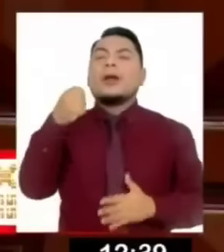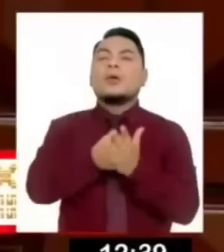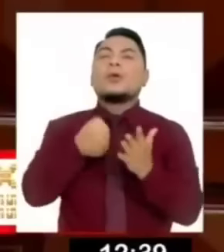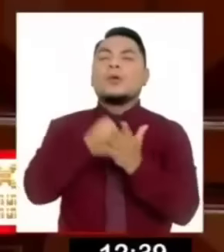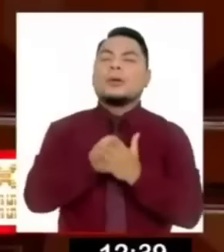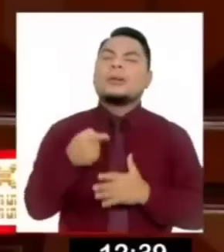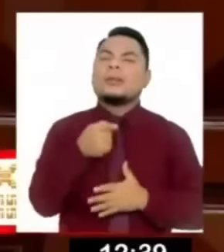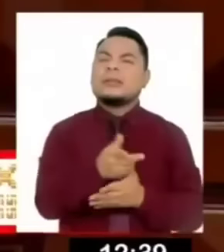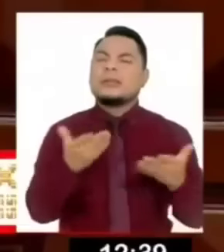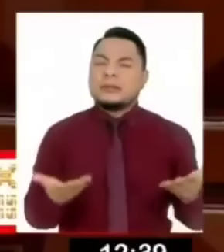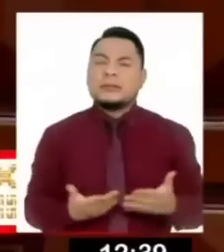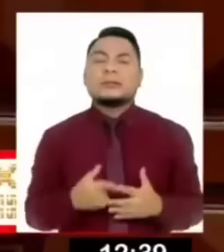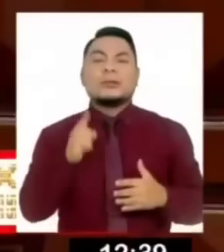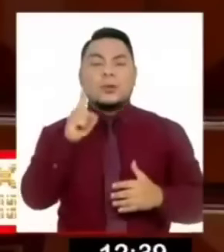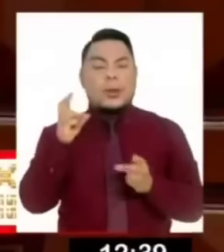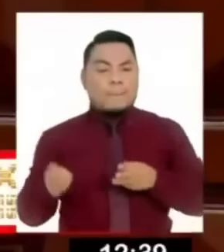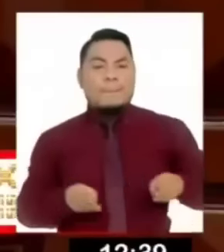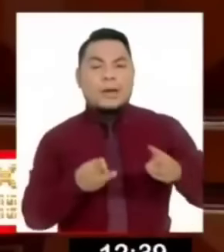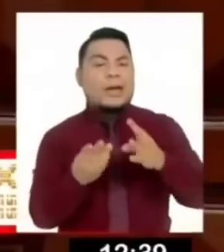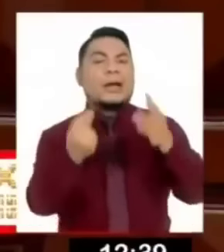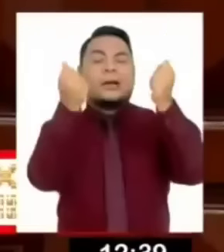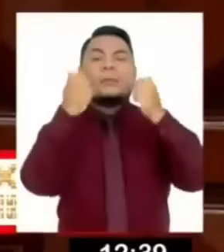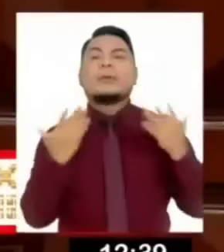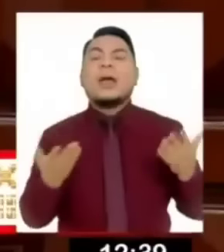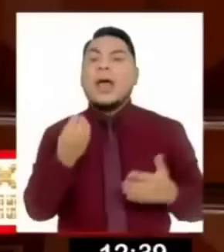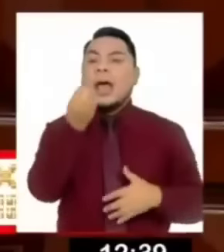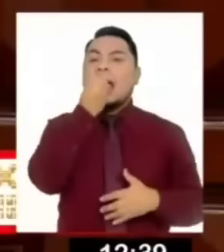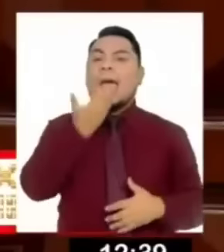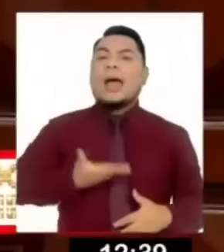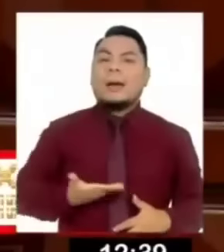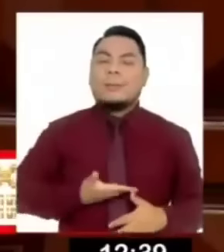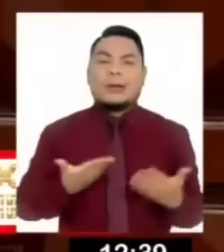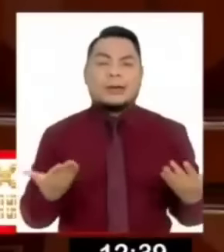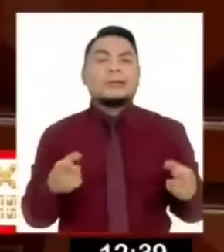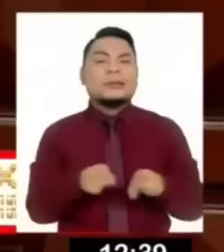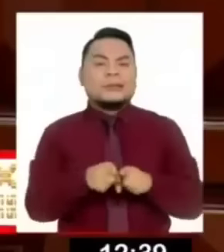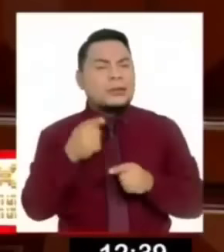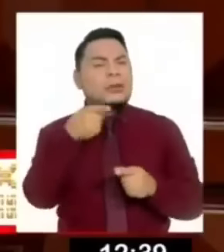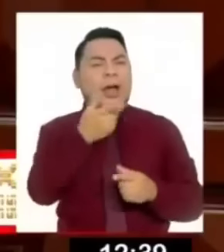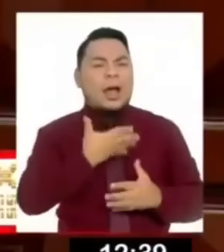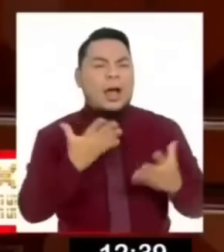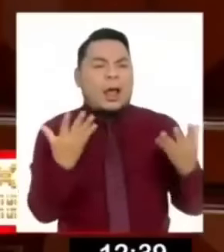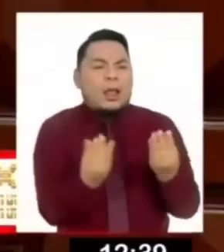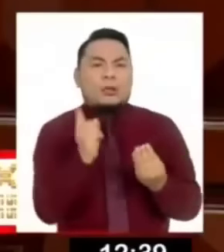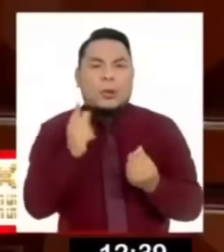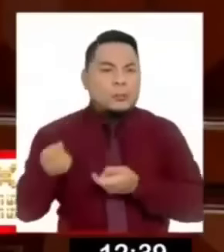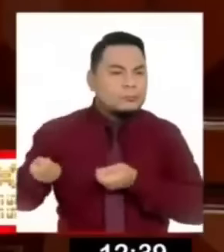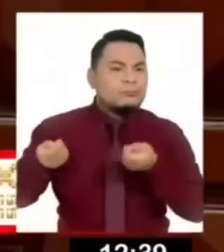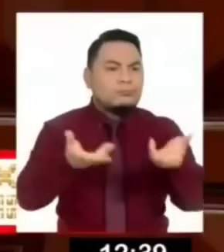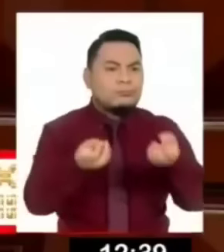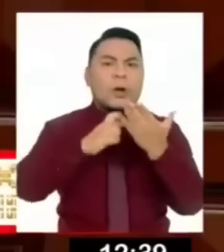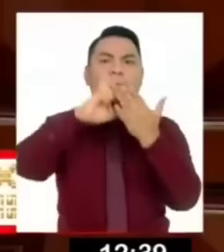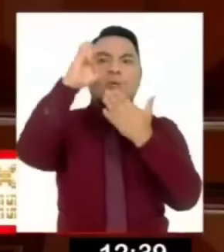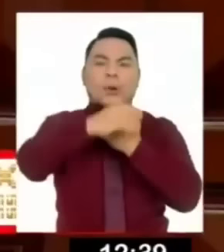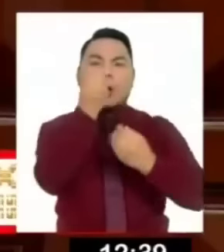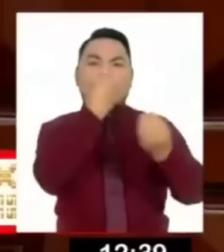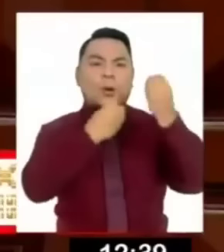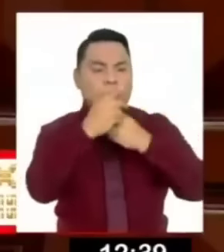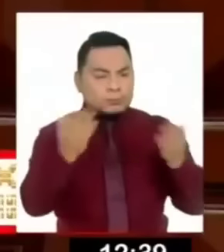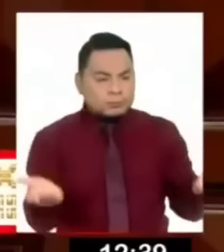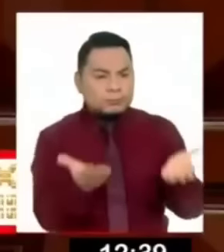combatir en una manera inmediata el hambre en las zonas rurales y urbanas. Las